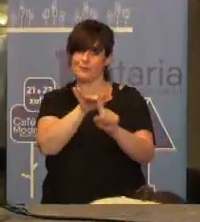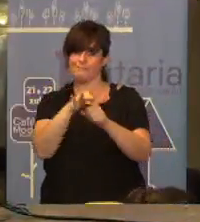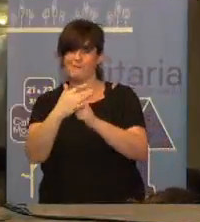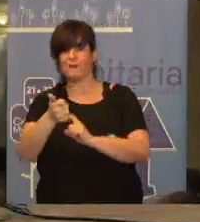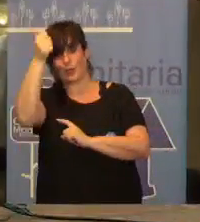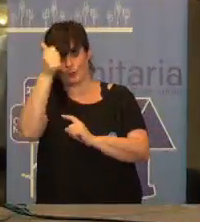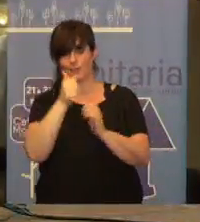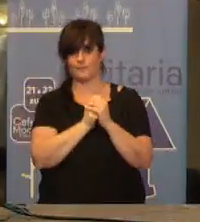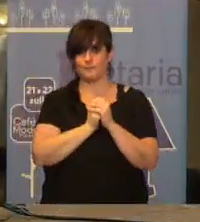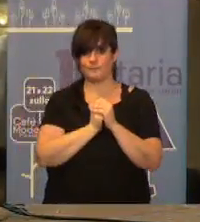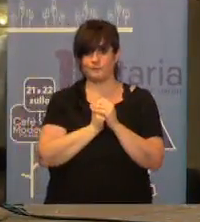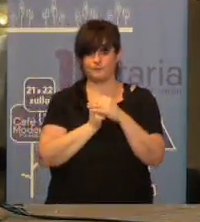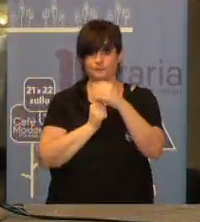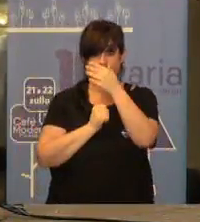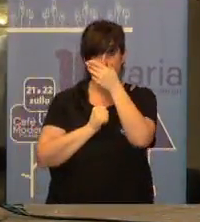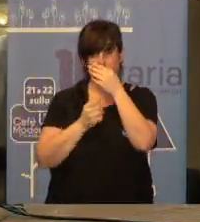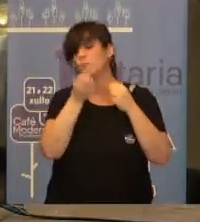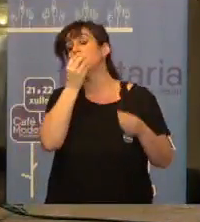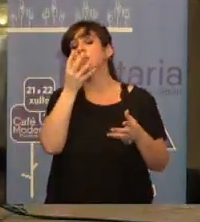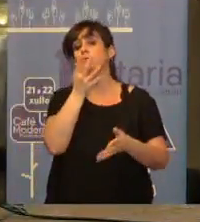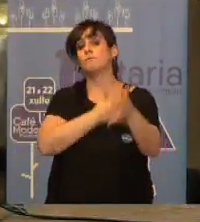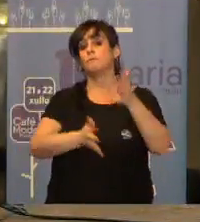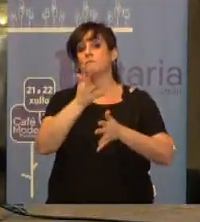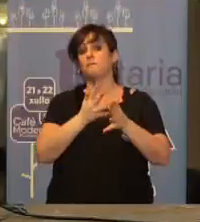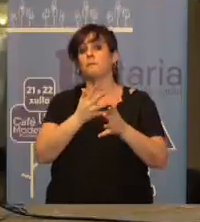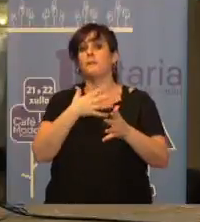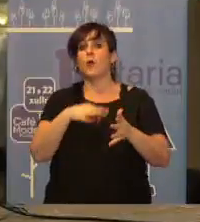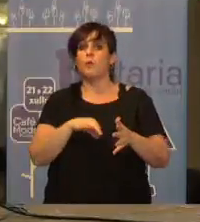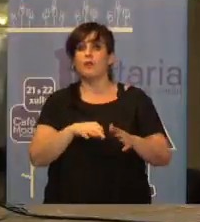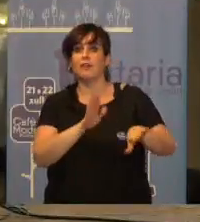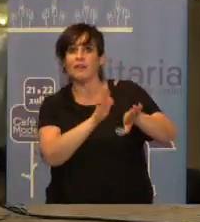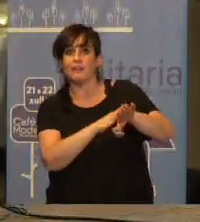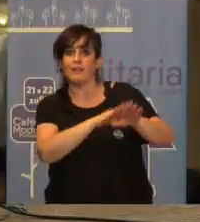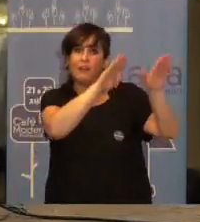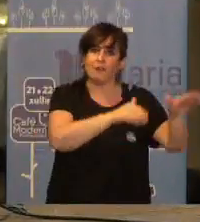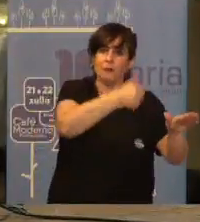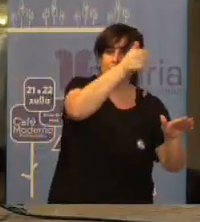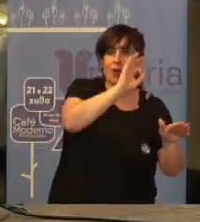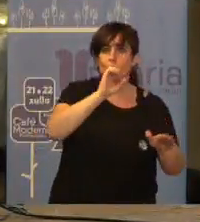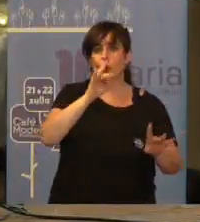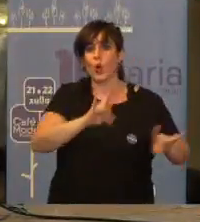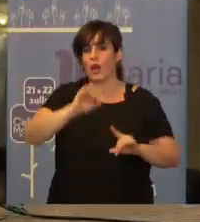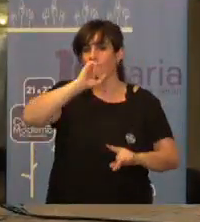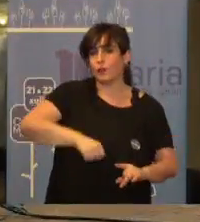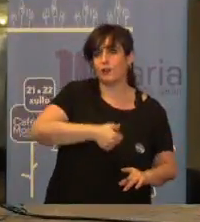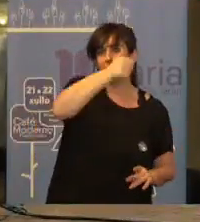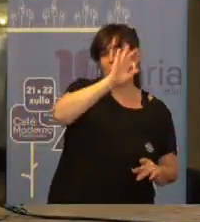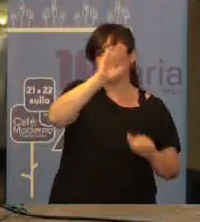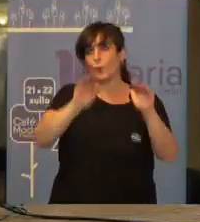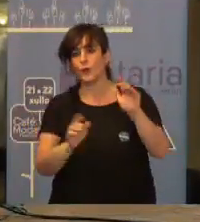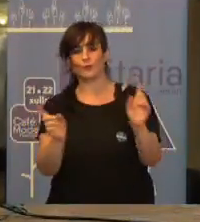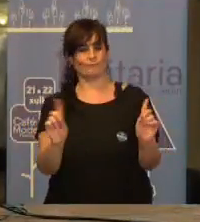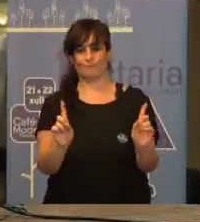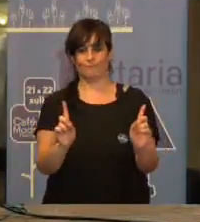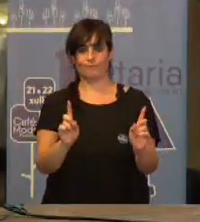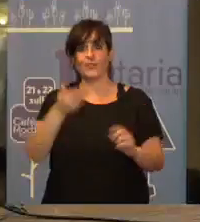Bueno, volvemos ao de antes, non se trataba de nin máis de esquerdas, nin menos de esquerda, nin máis nacionalistas, nin menos nacionalistas, o que se trataba era seguramente